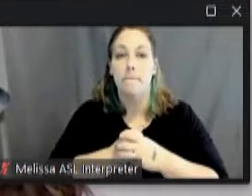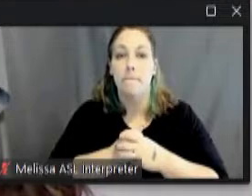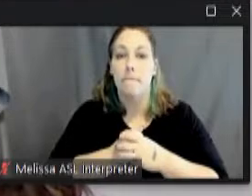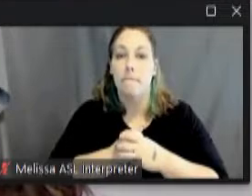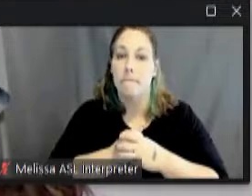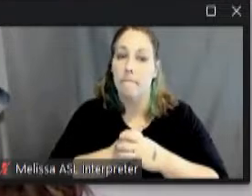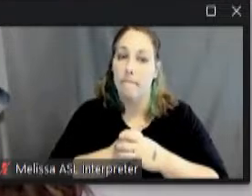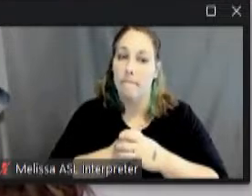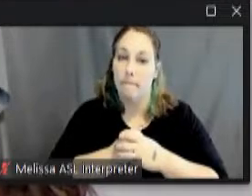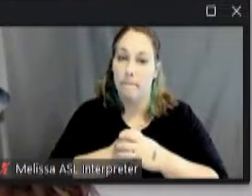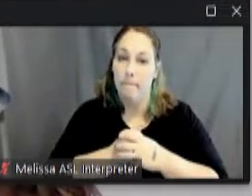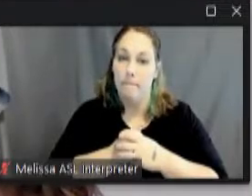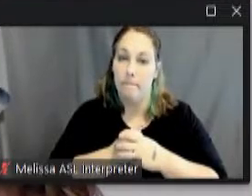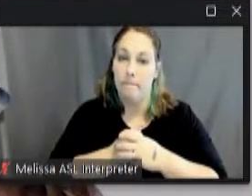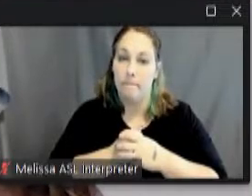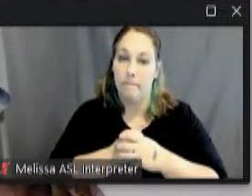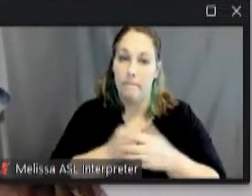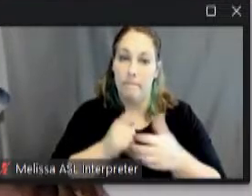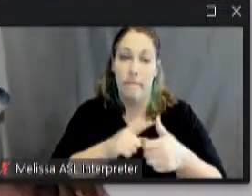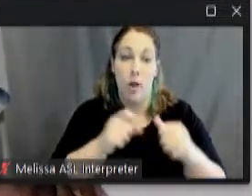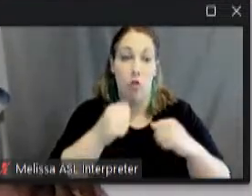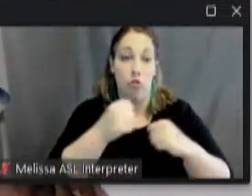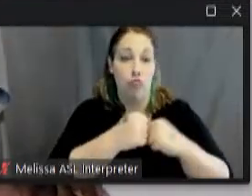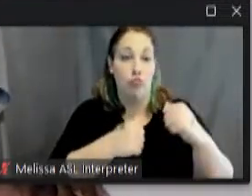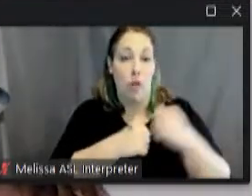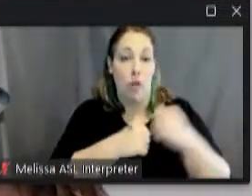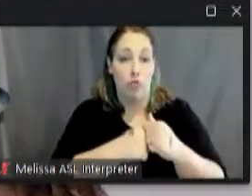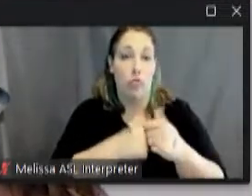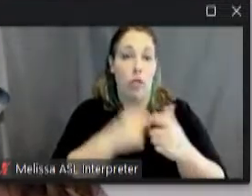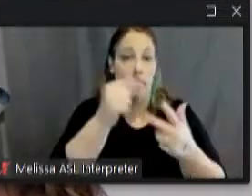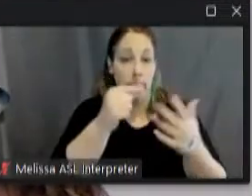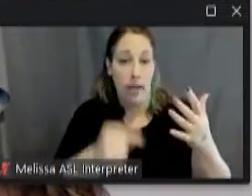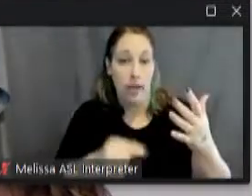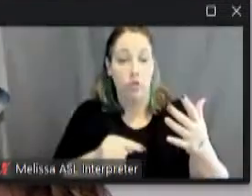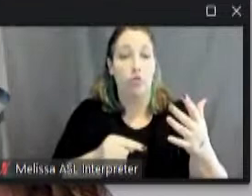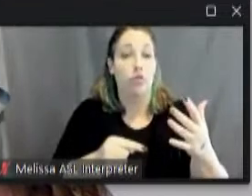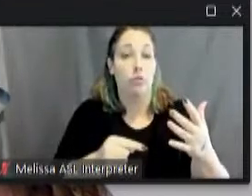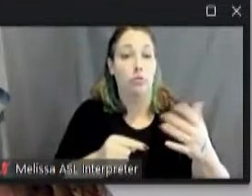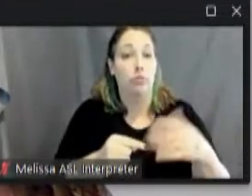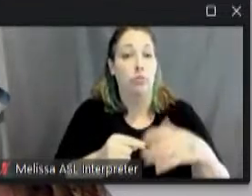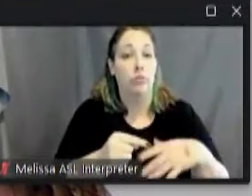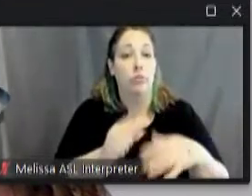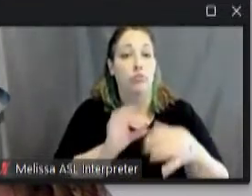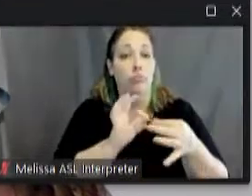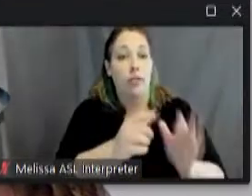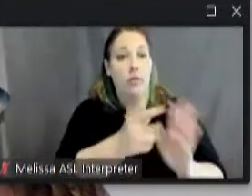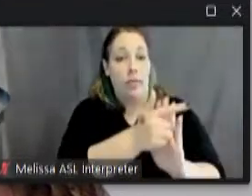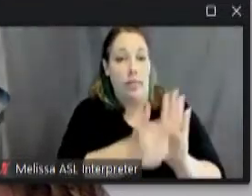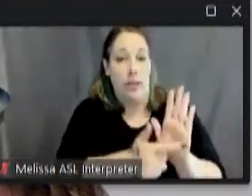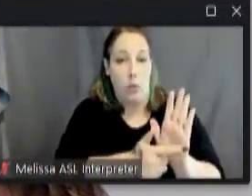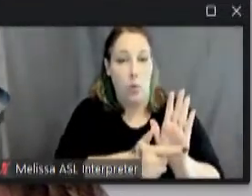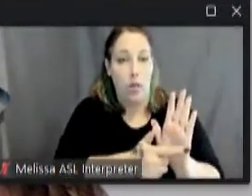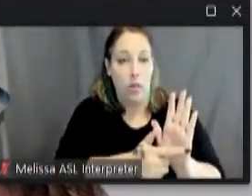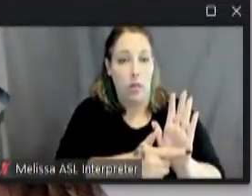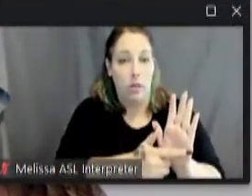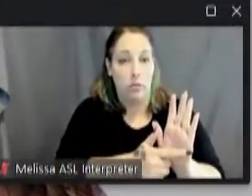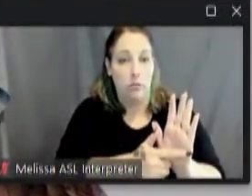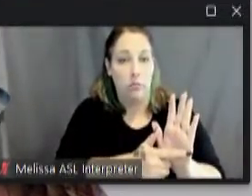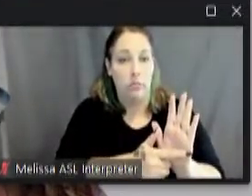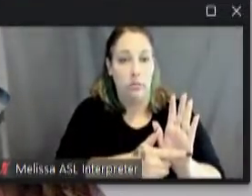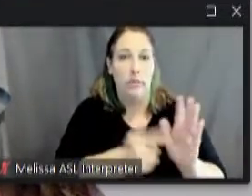Judicial está trabajando con el Centro Electrónico de Documentación e Información Judicial para establecer criterios diferenciados